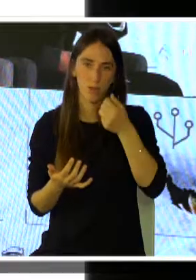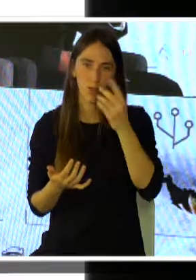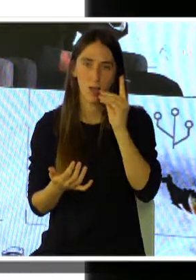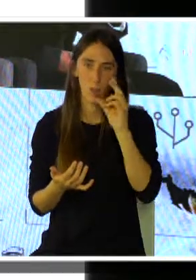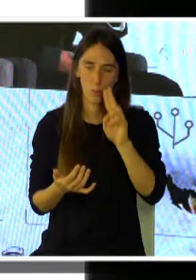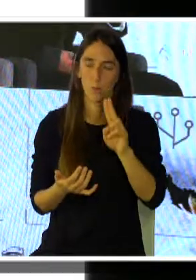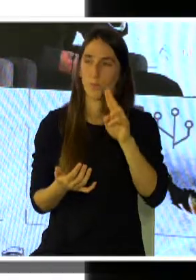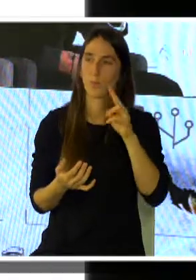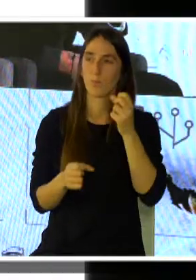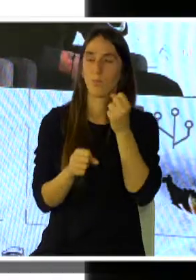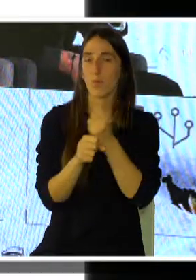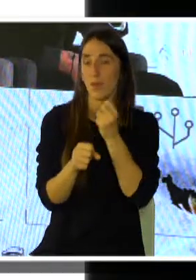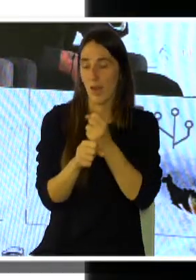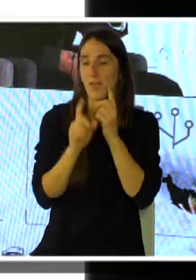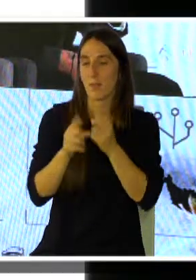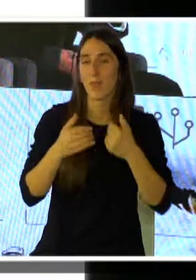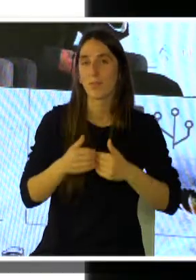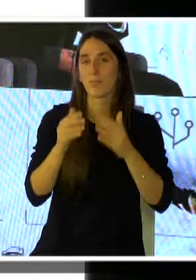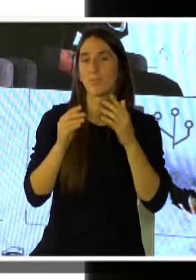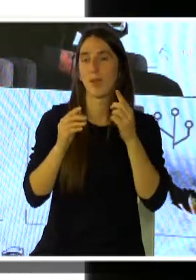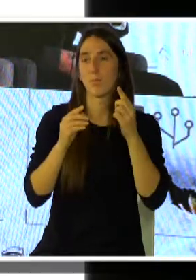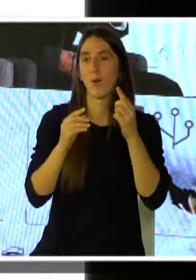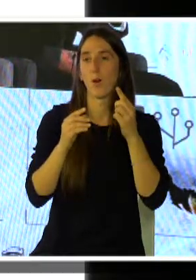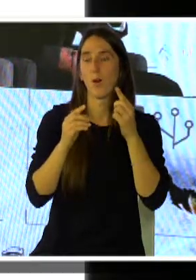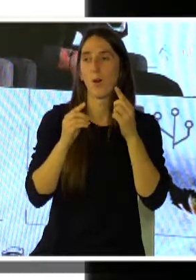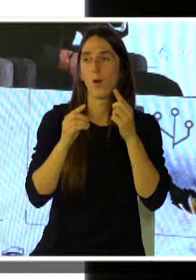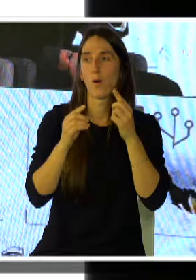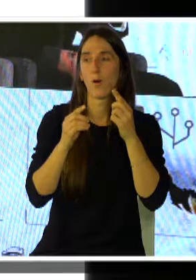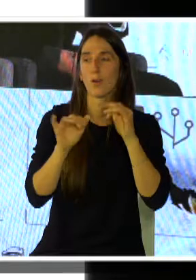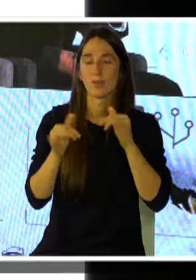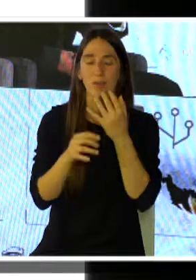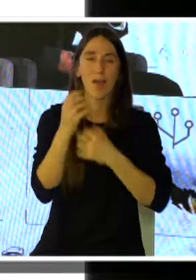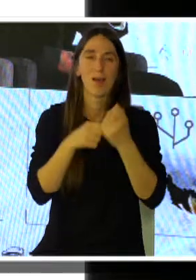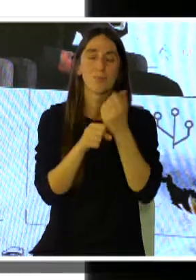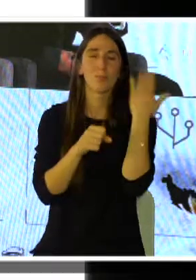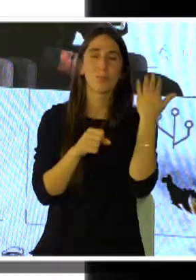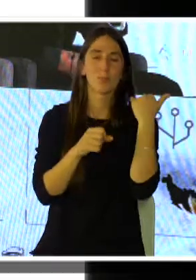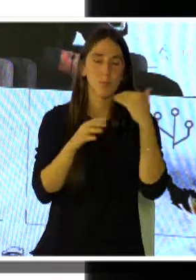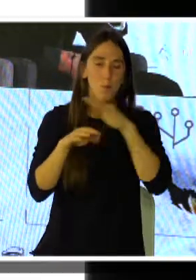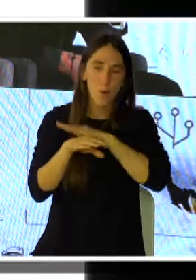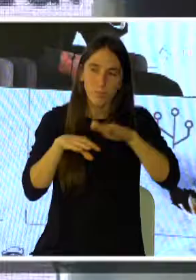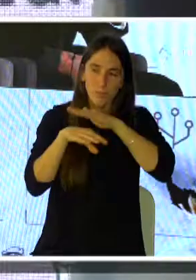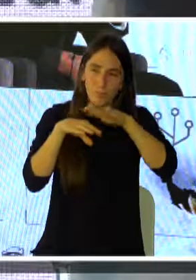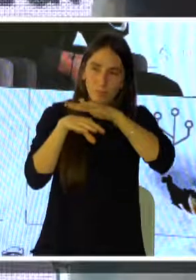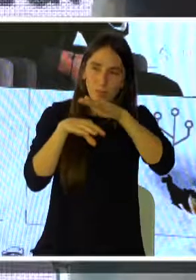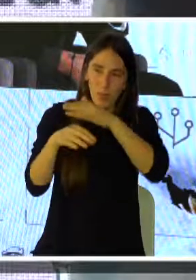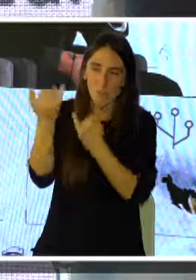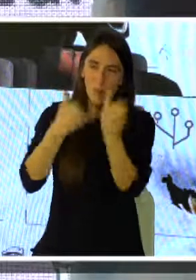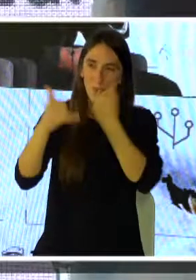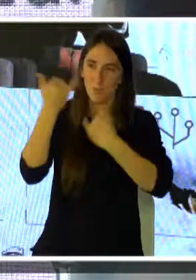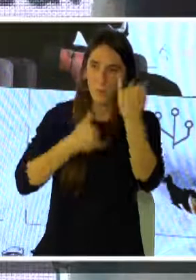a trabajar también con lo que es, ya hace mucho tiempo, con las capas de información, pero empiezan